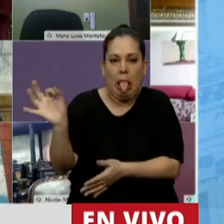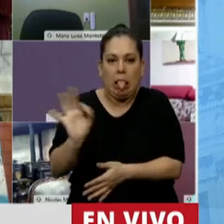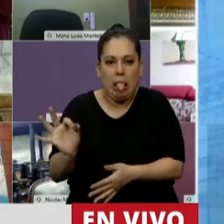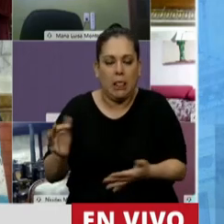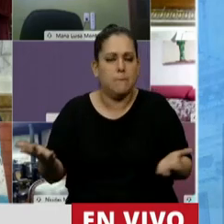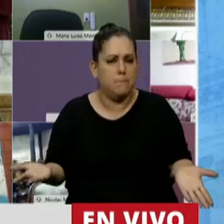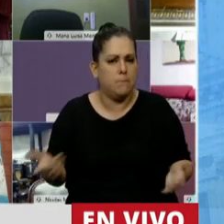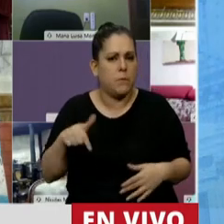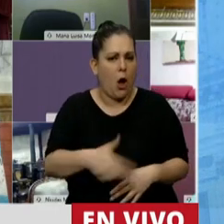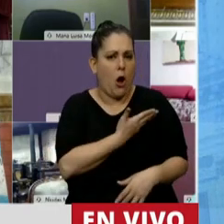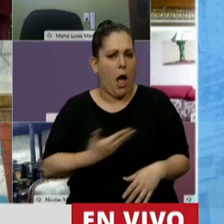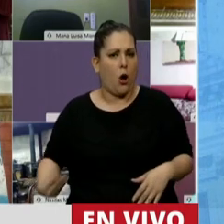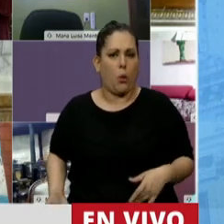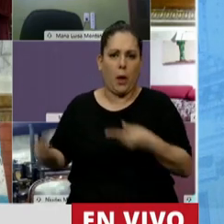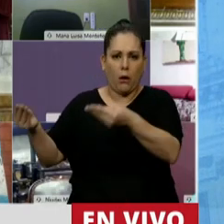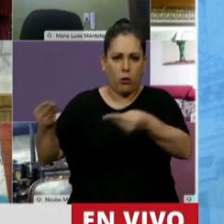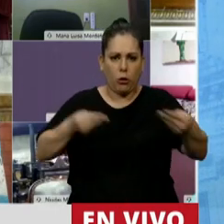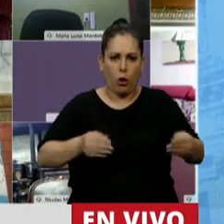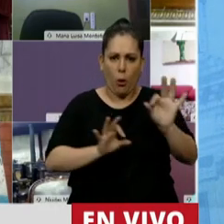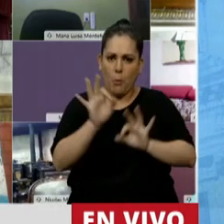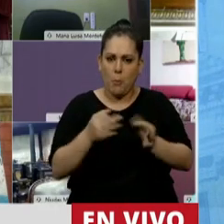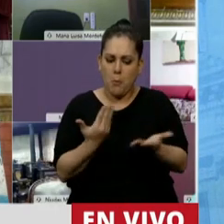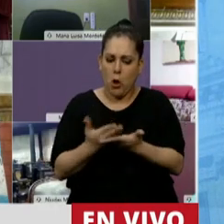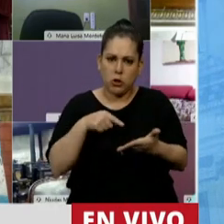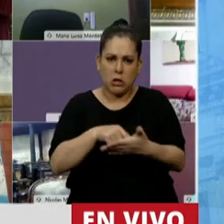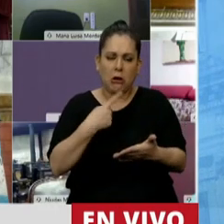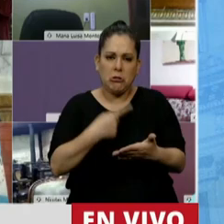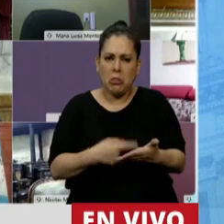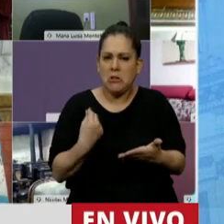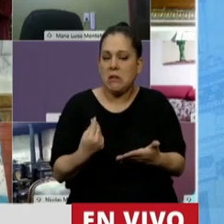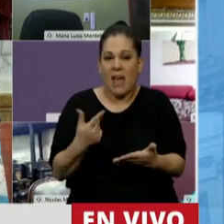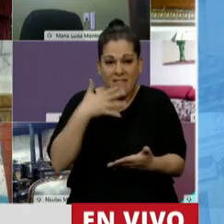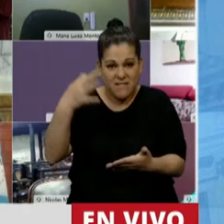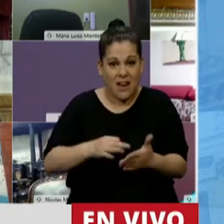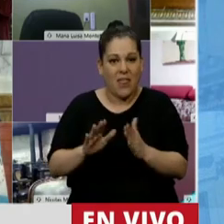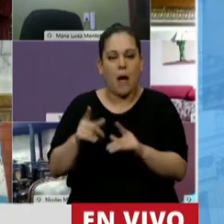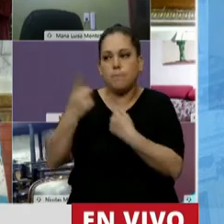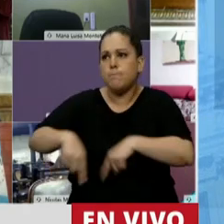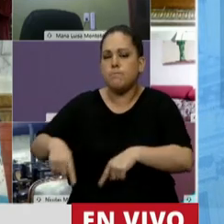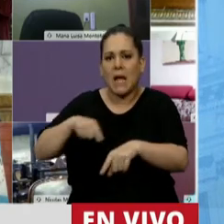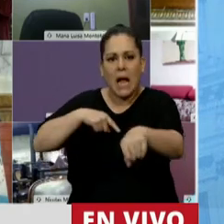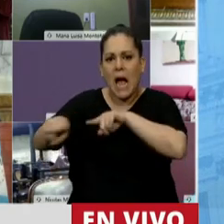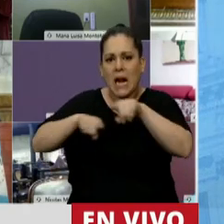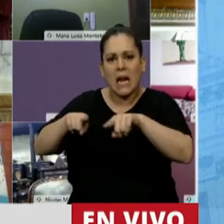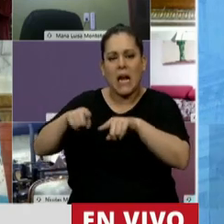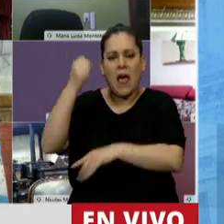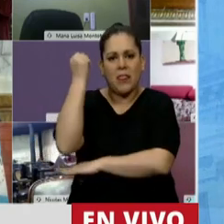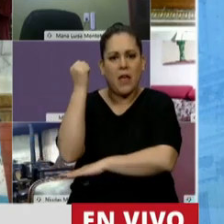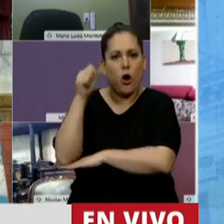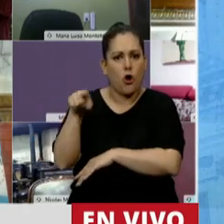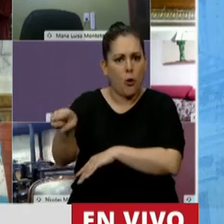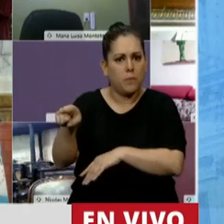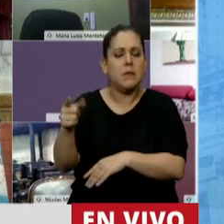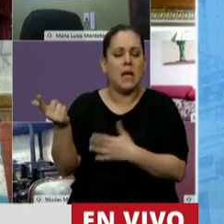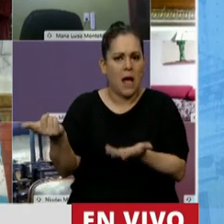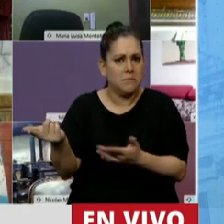Ahora, el gobierno nos presenta este proyecto y no hay libro de economía que diga que se sale de una recesión como la que estamos y